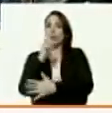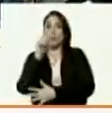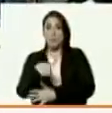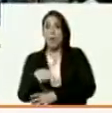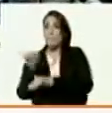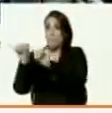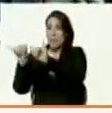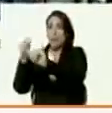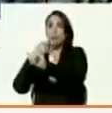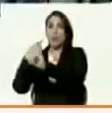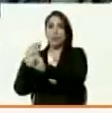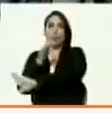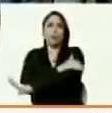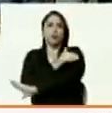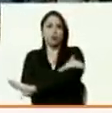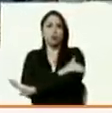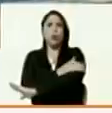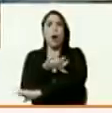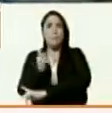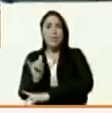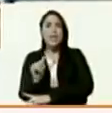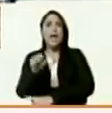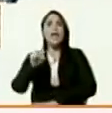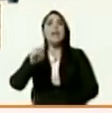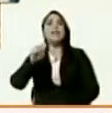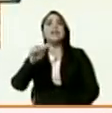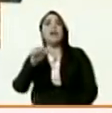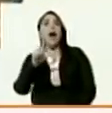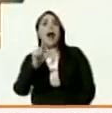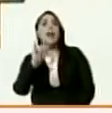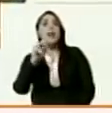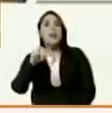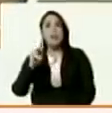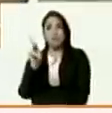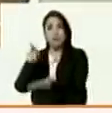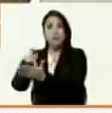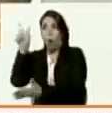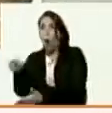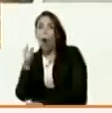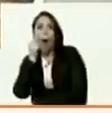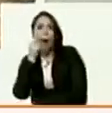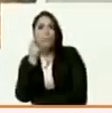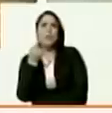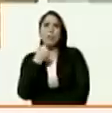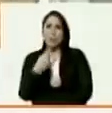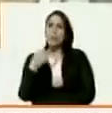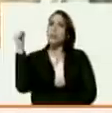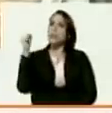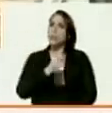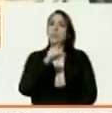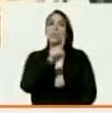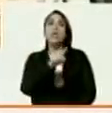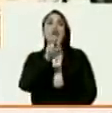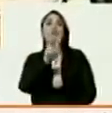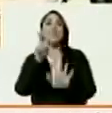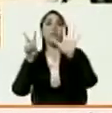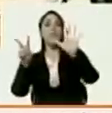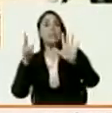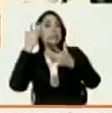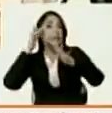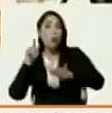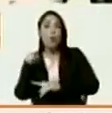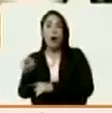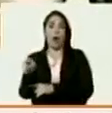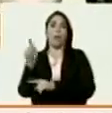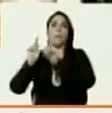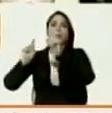ellos mismos. El señor Stalin González, presente en la sesión, admite que había 127 según él.